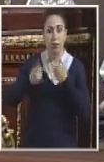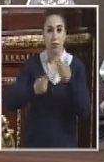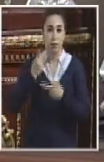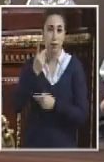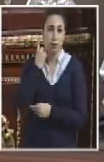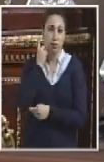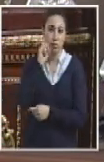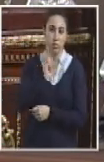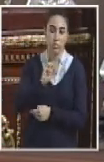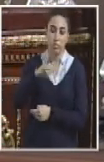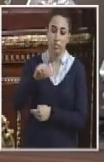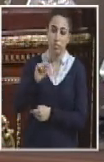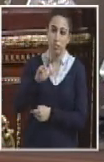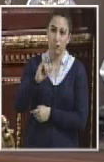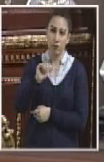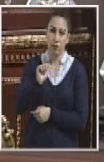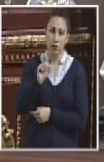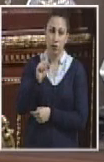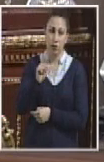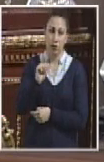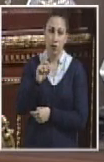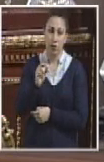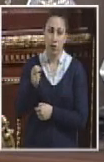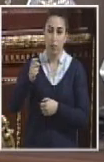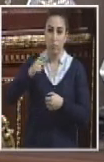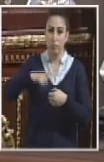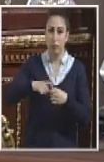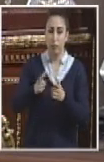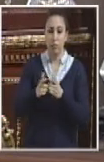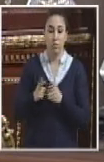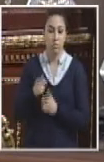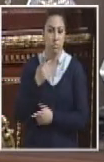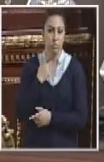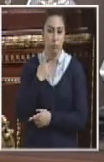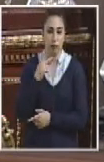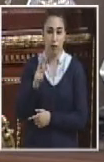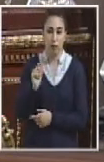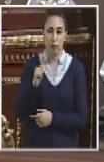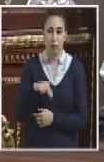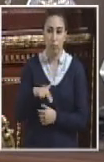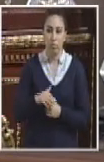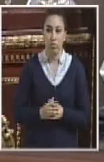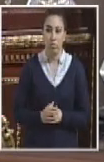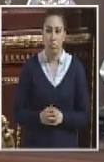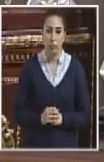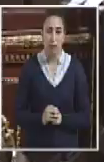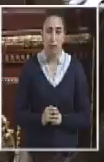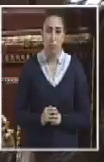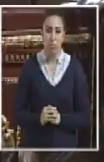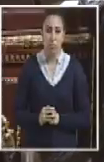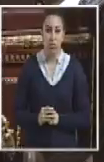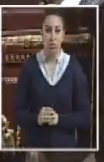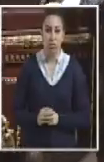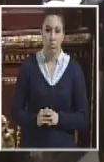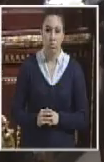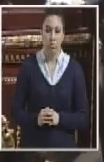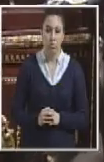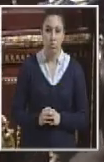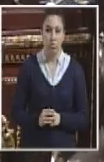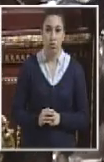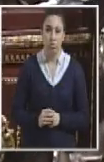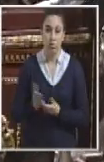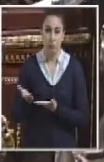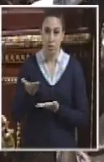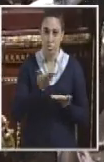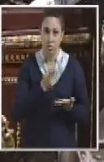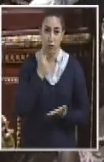la diputada María Gabriela Salido Magos, integrante del Grupo Parlamentario del Partido de Acción Nacional, hasta por 5 minutos. Adelante,